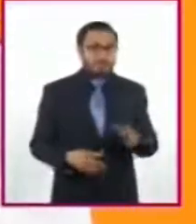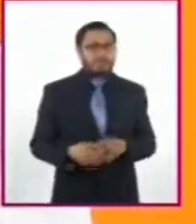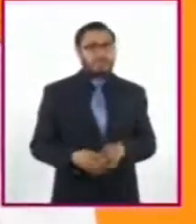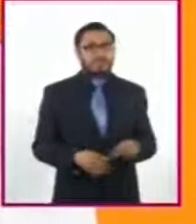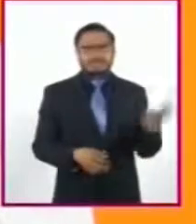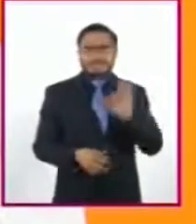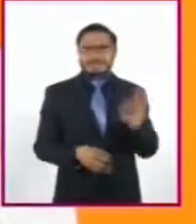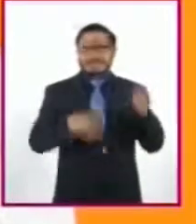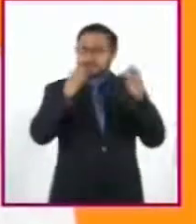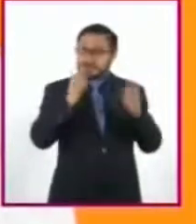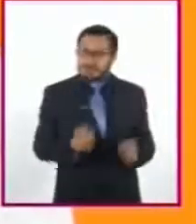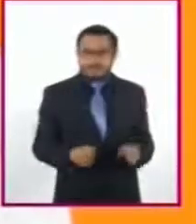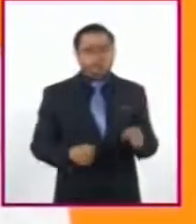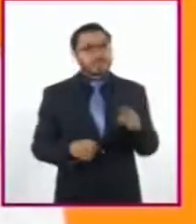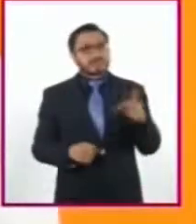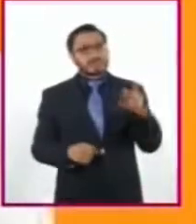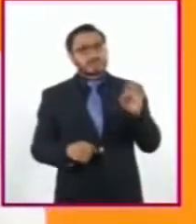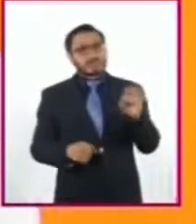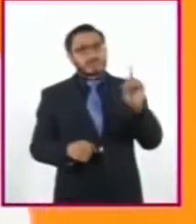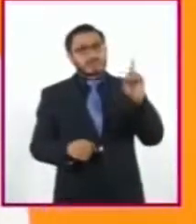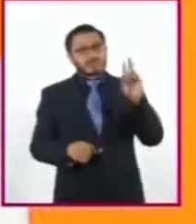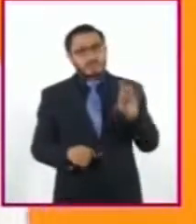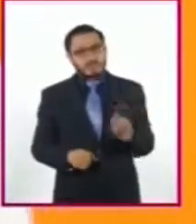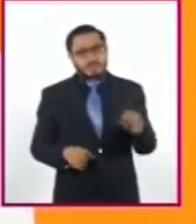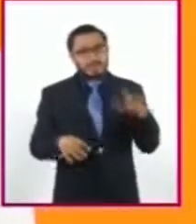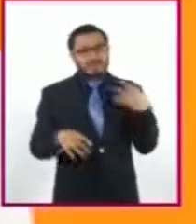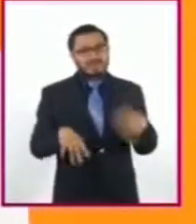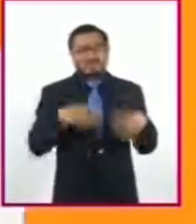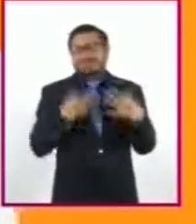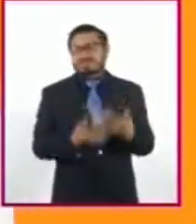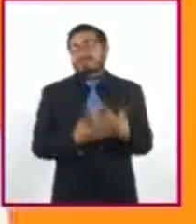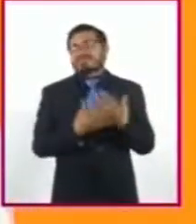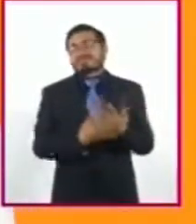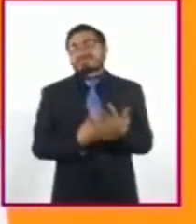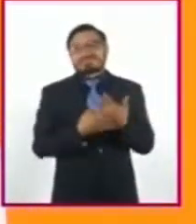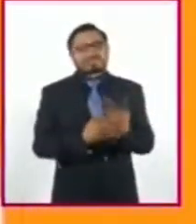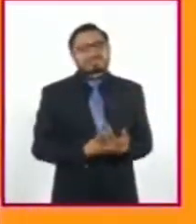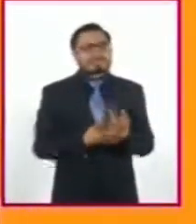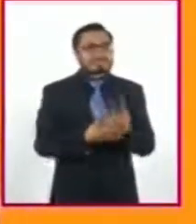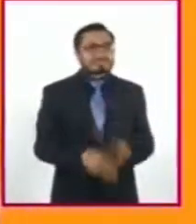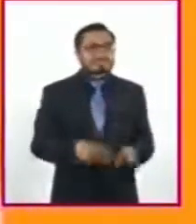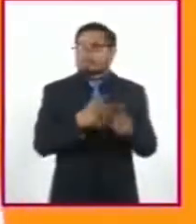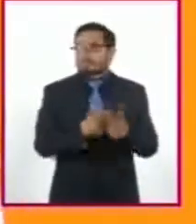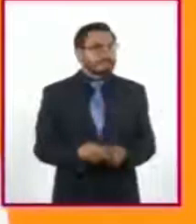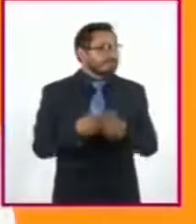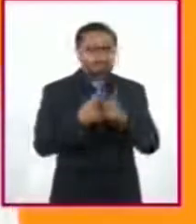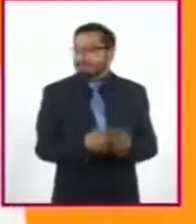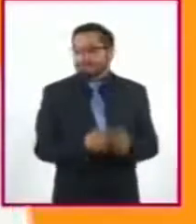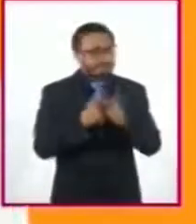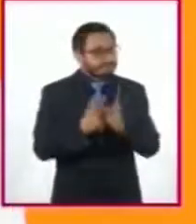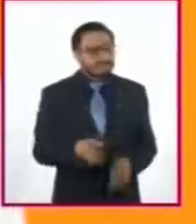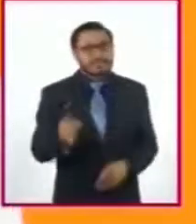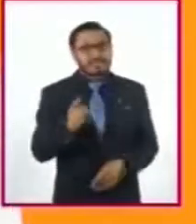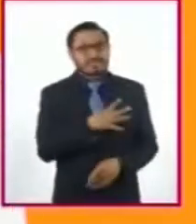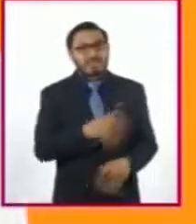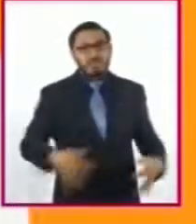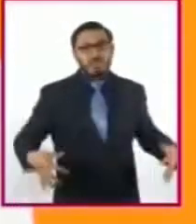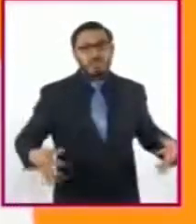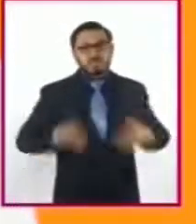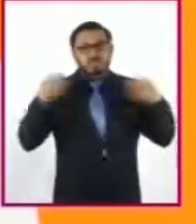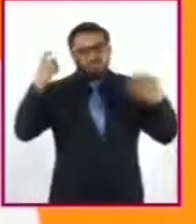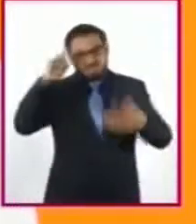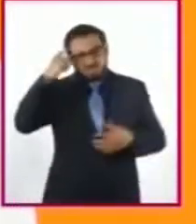Seguramente, Pedro tuvo momentos de desesperación, impaciencia, miedo, enojo,